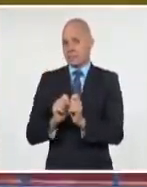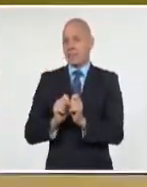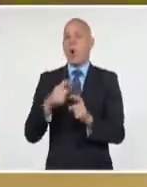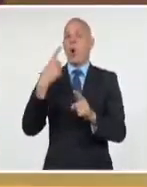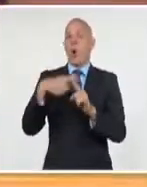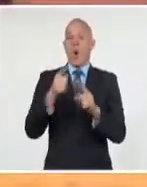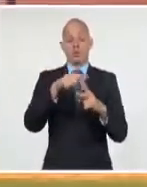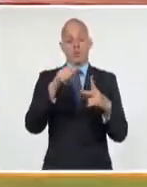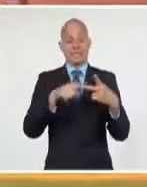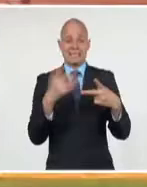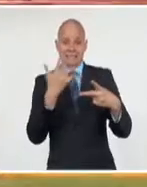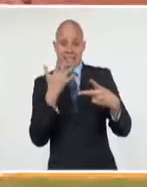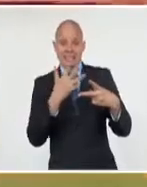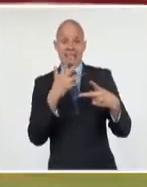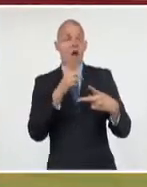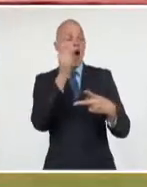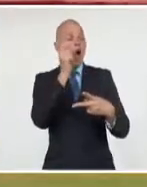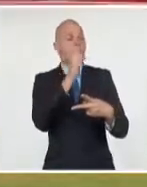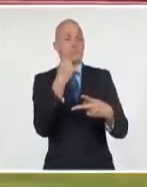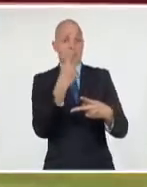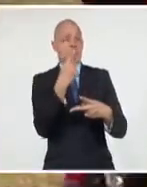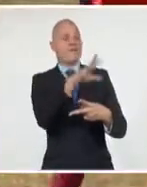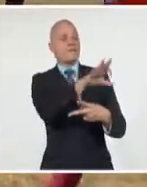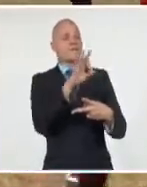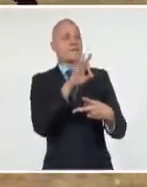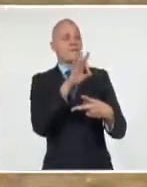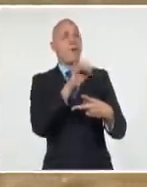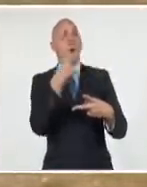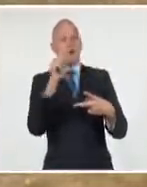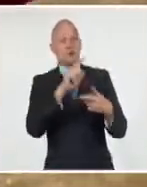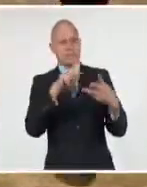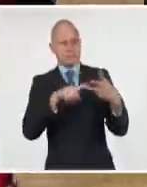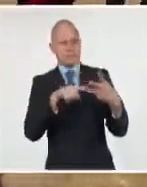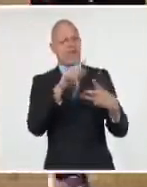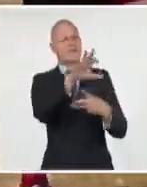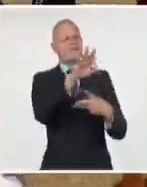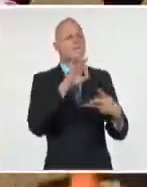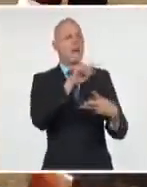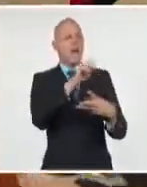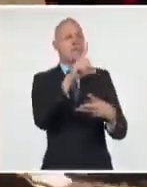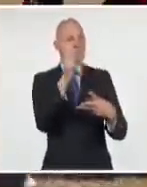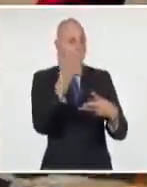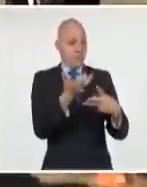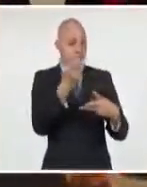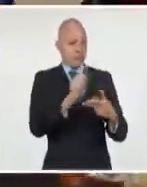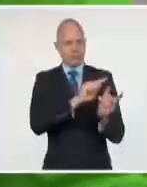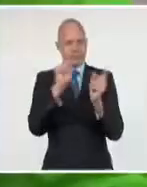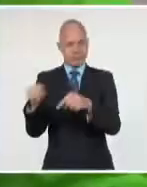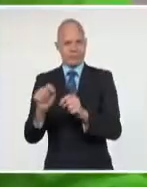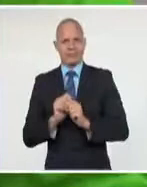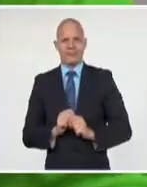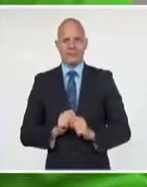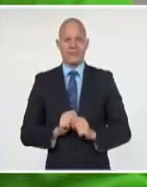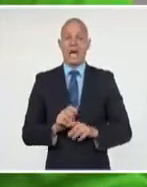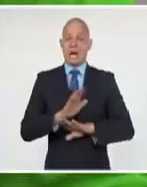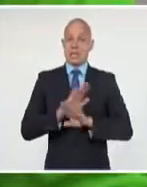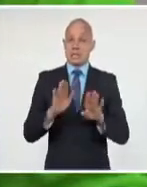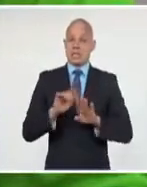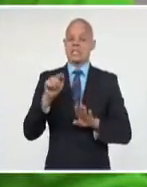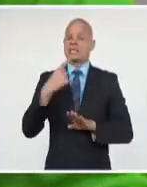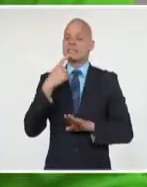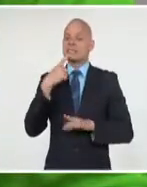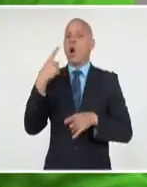Prieto, Luis Vicente Mateo y Daniel Pérez Pérez. Su director Pablo Civil dio a conocer oficialmente el cambio de